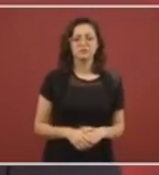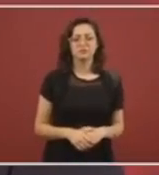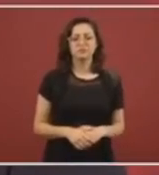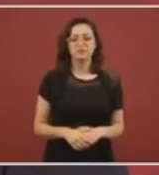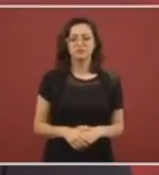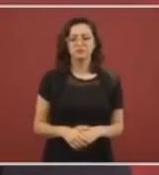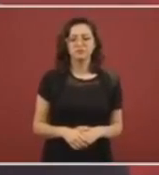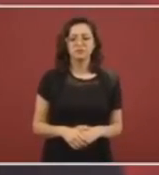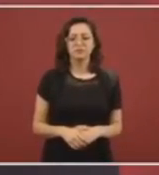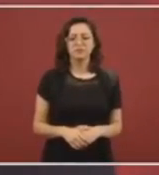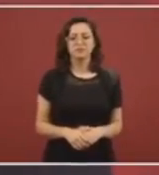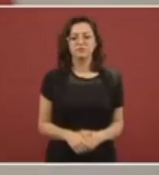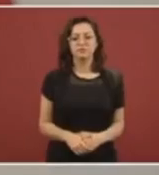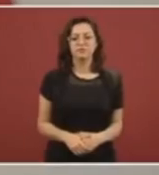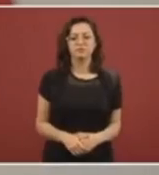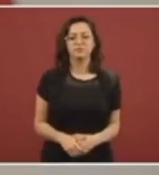Y que